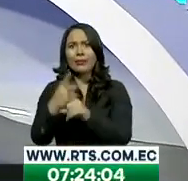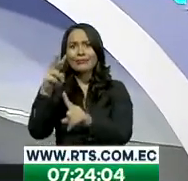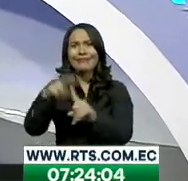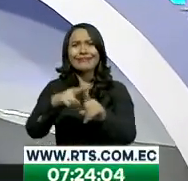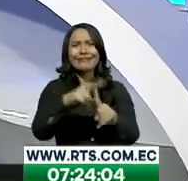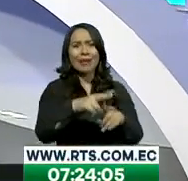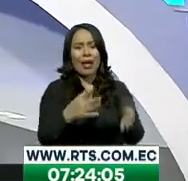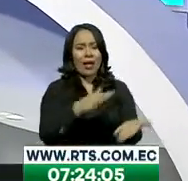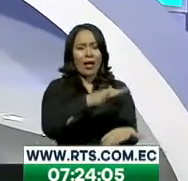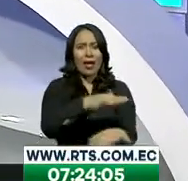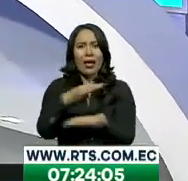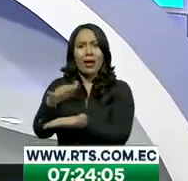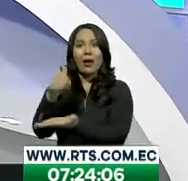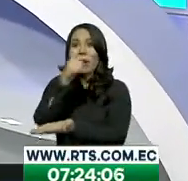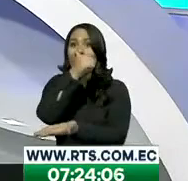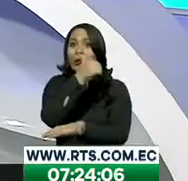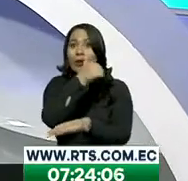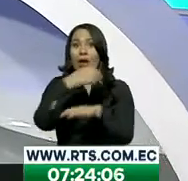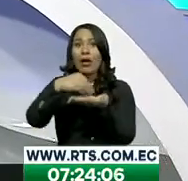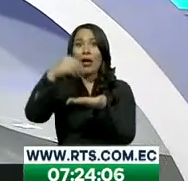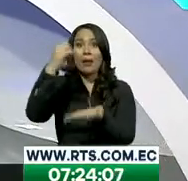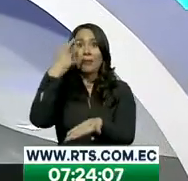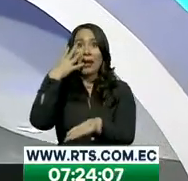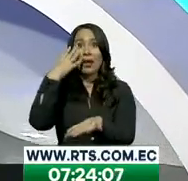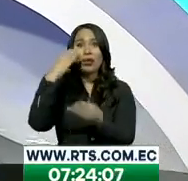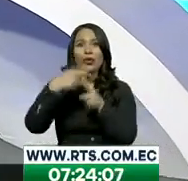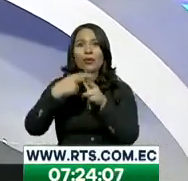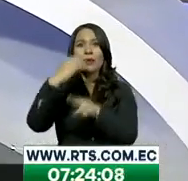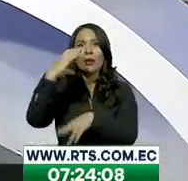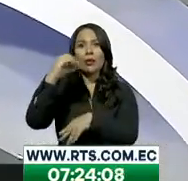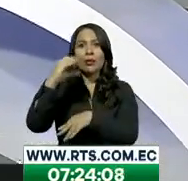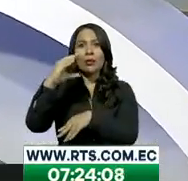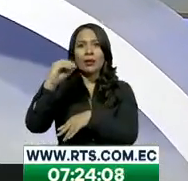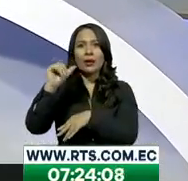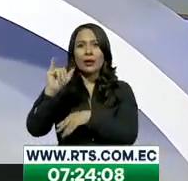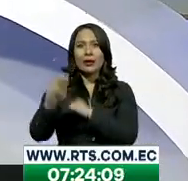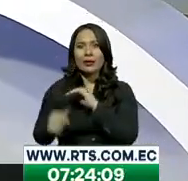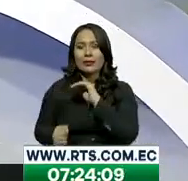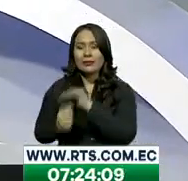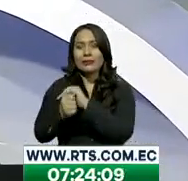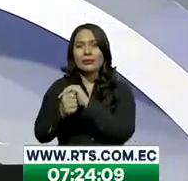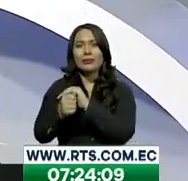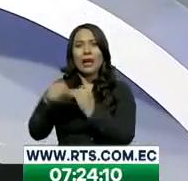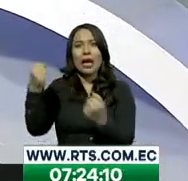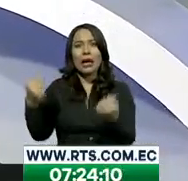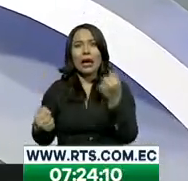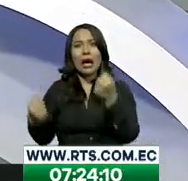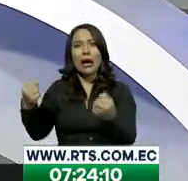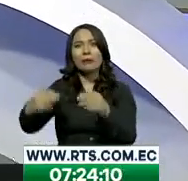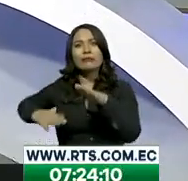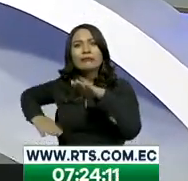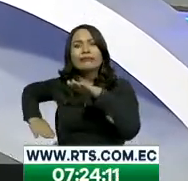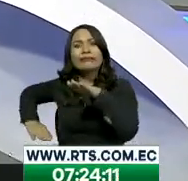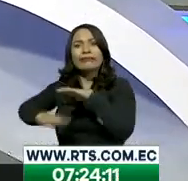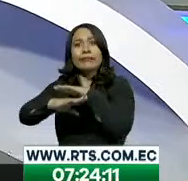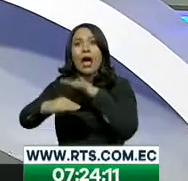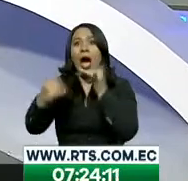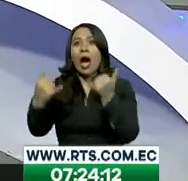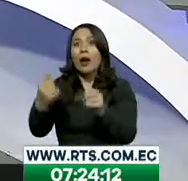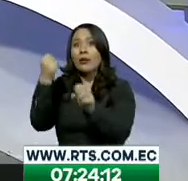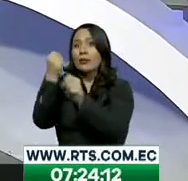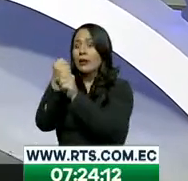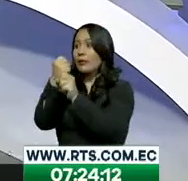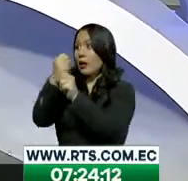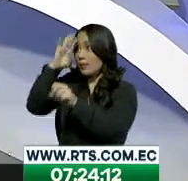paquetes de clorhidrato de cocaína que estaban muy bien camuflados en el interior de un vehículo. Precisamente la acción se produjo en